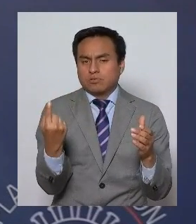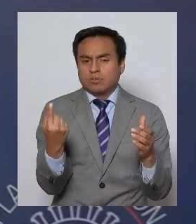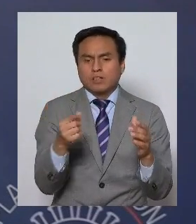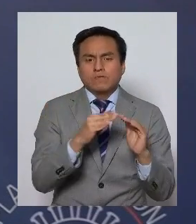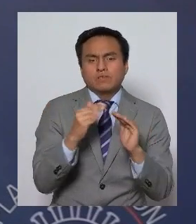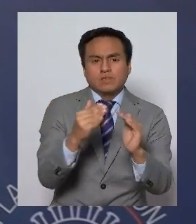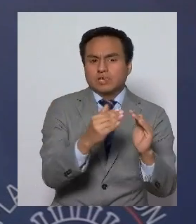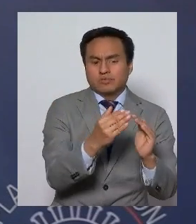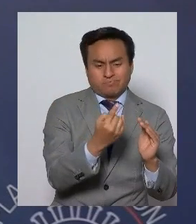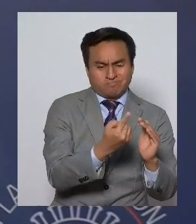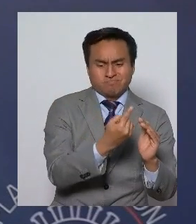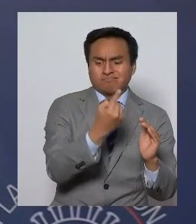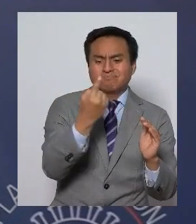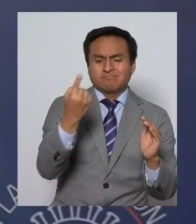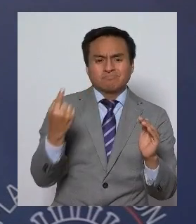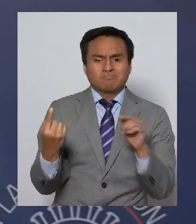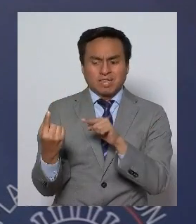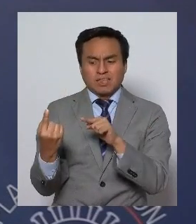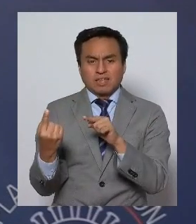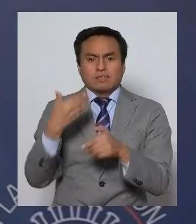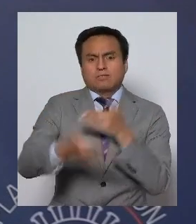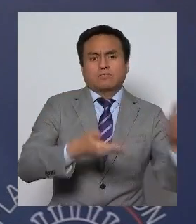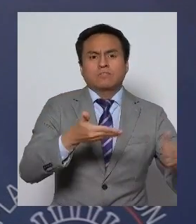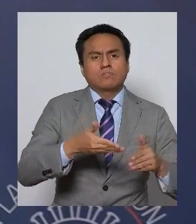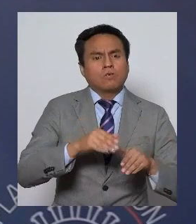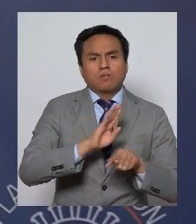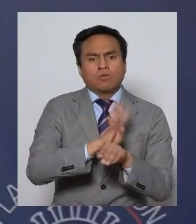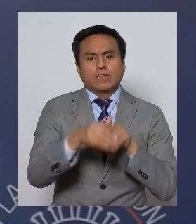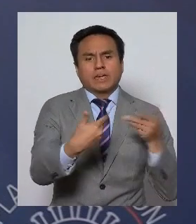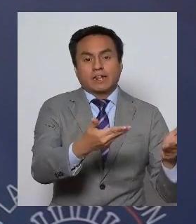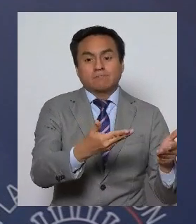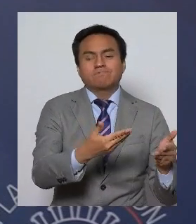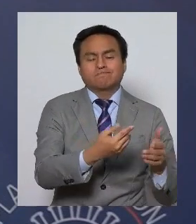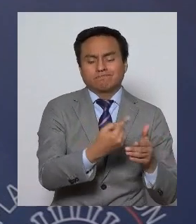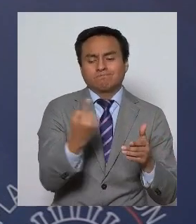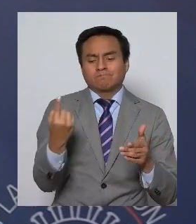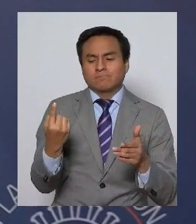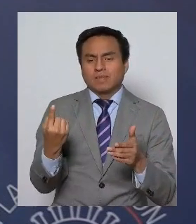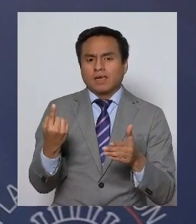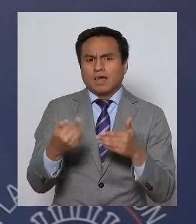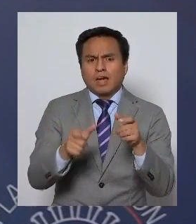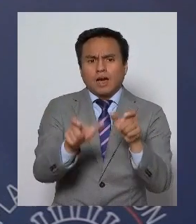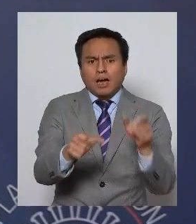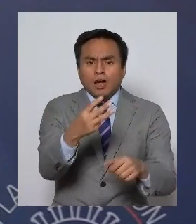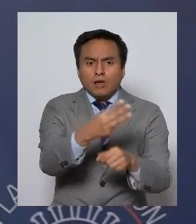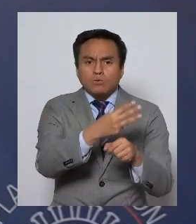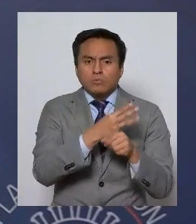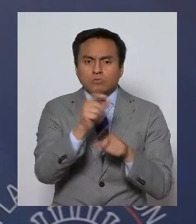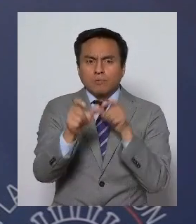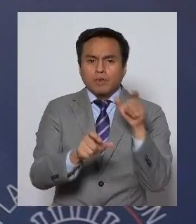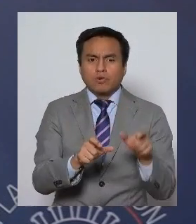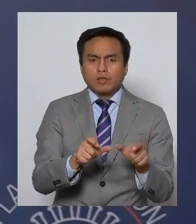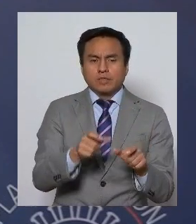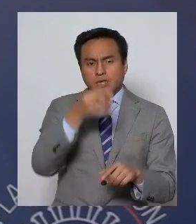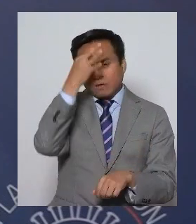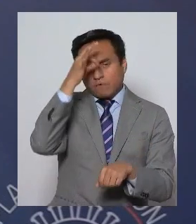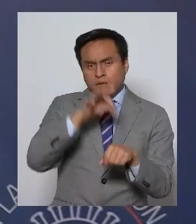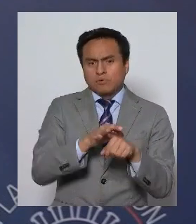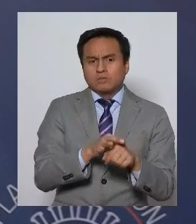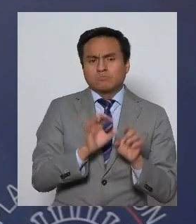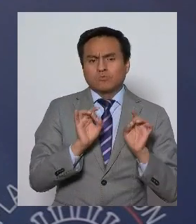sus vecinos para evitar contagiarlos, sobre todo a los adultos mayores, sobre todo a los enfermos